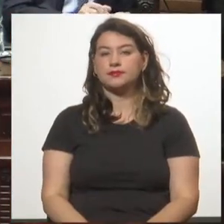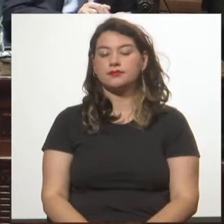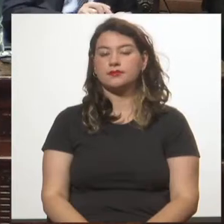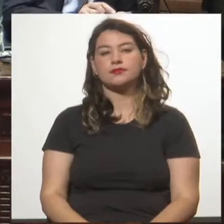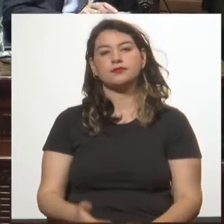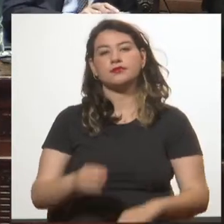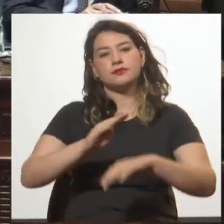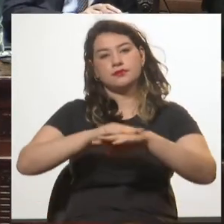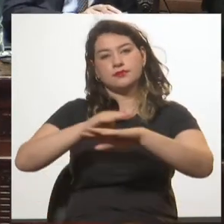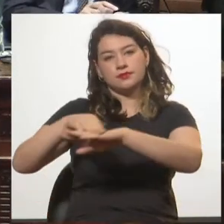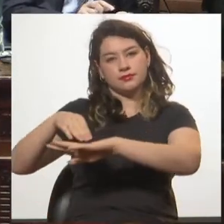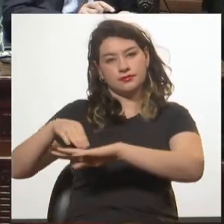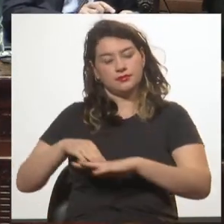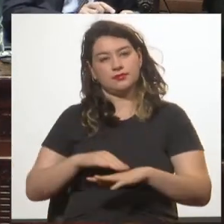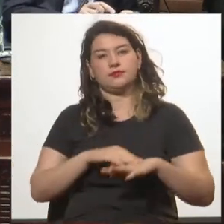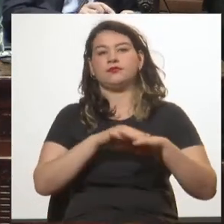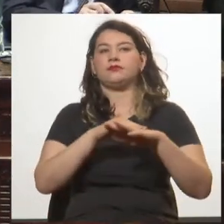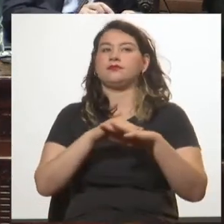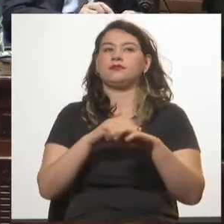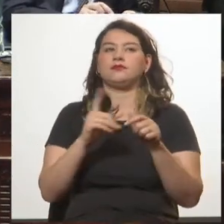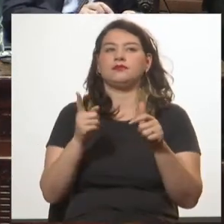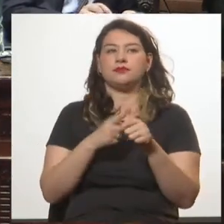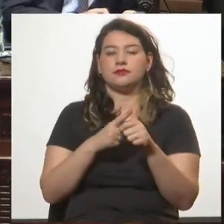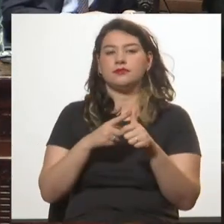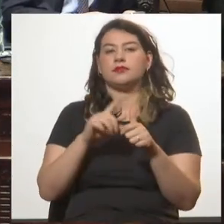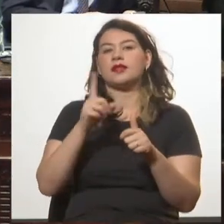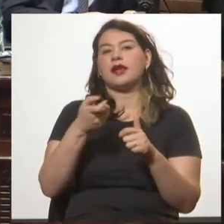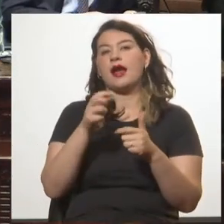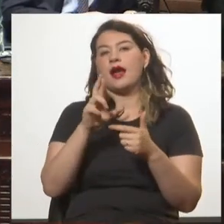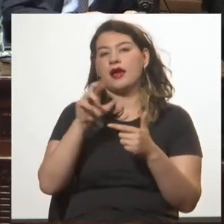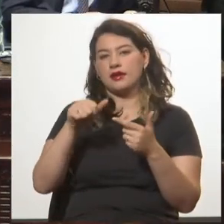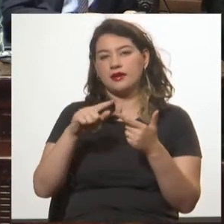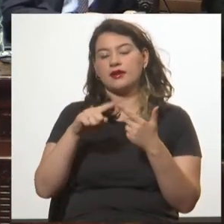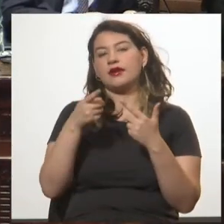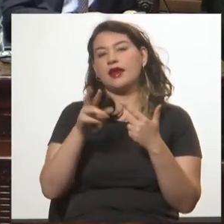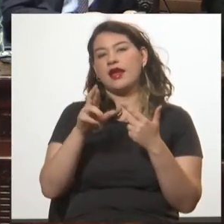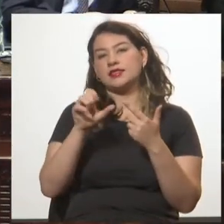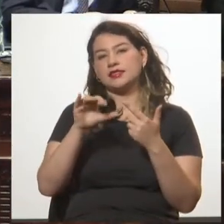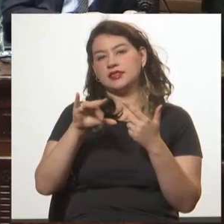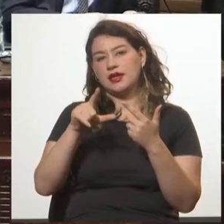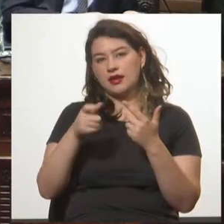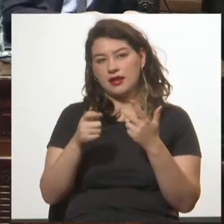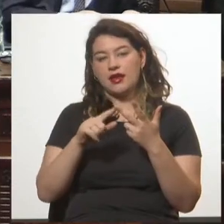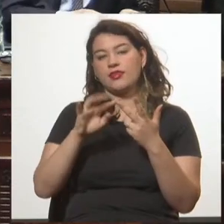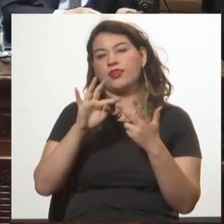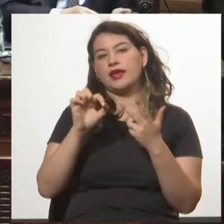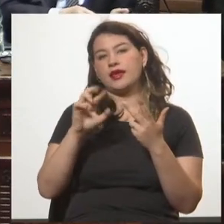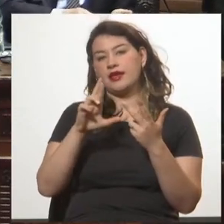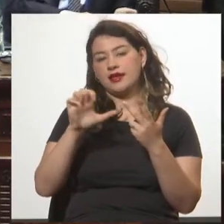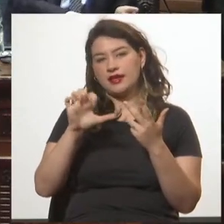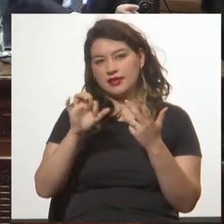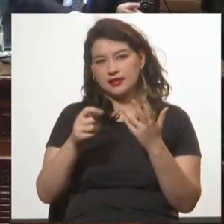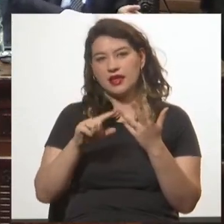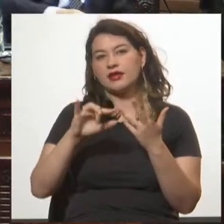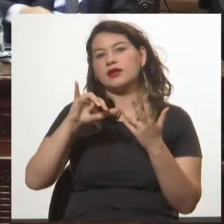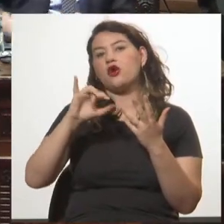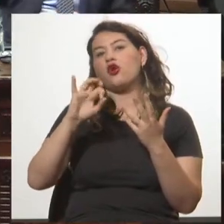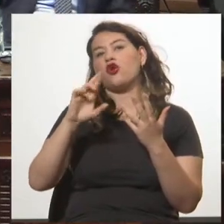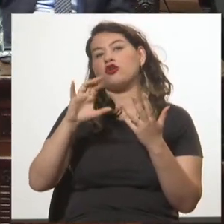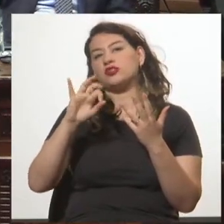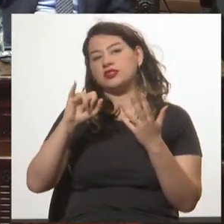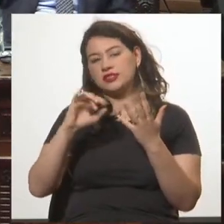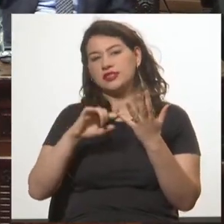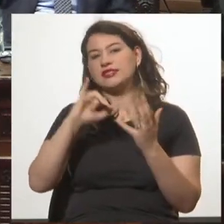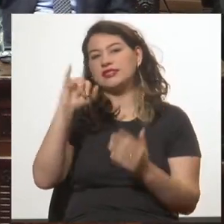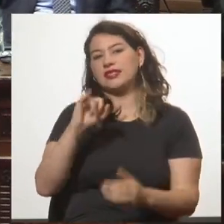se comunica el cuerpo que los señores daniel garín graciela garcía teresa de los santos en el hilo del león se aman words y sebastián sabini